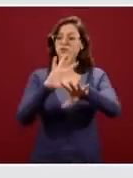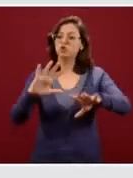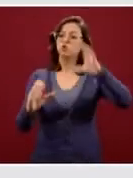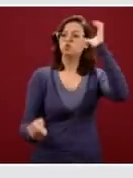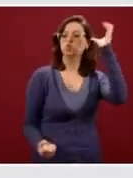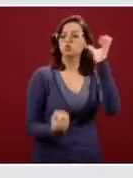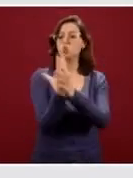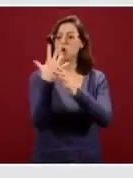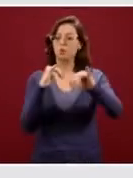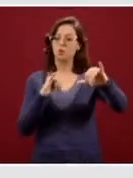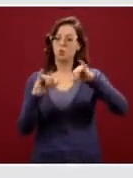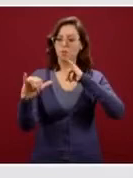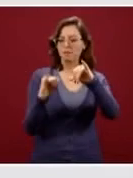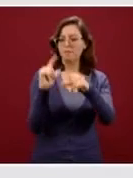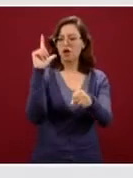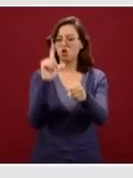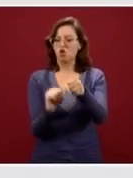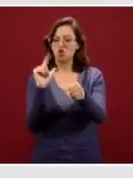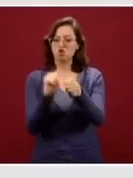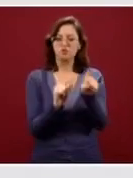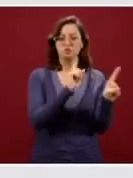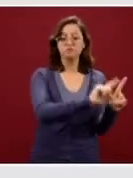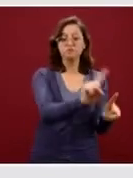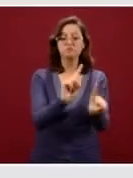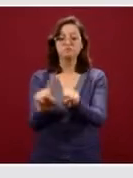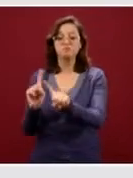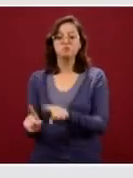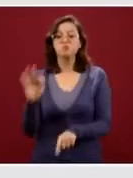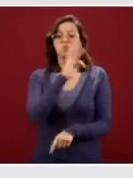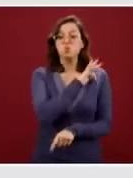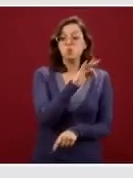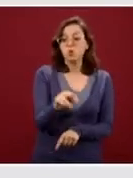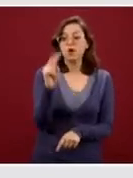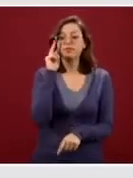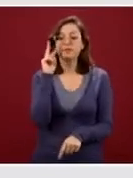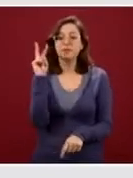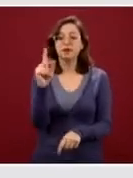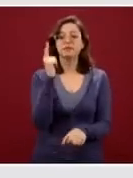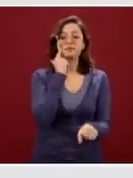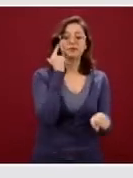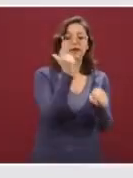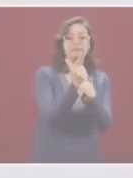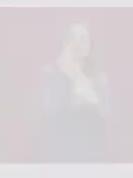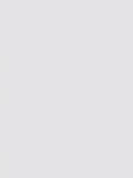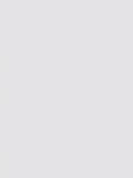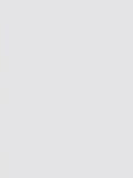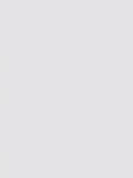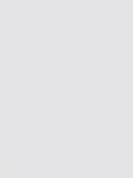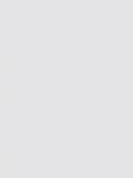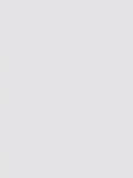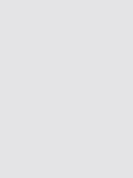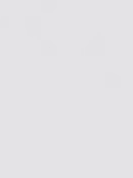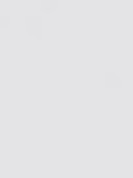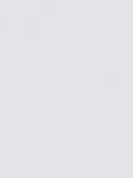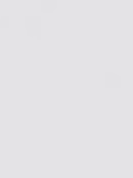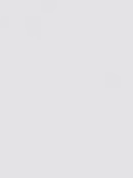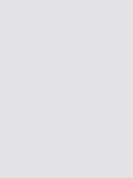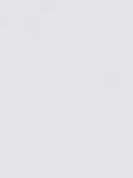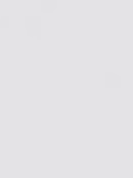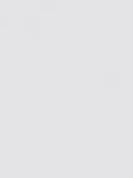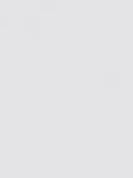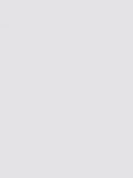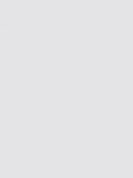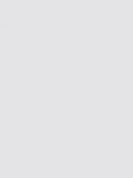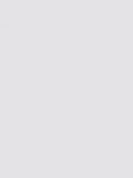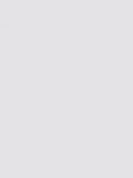escala de colores, que entonces ahora nos permite identificar en función de la coloración más intensa